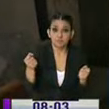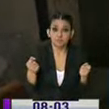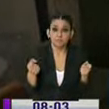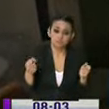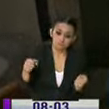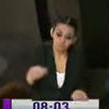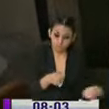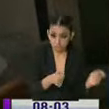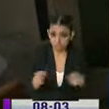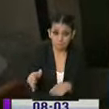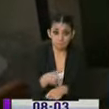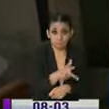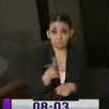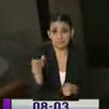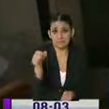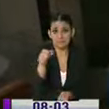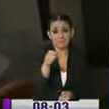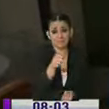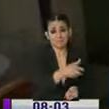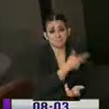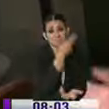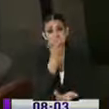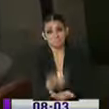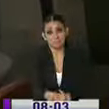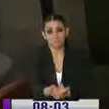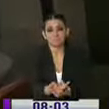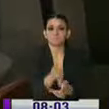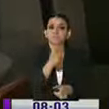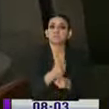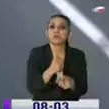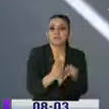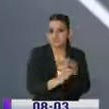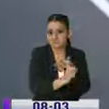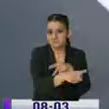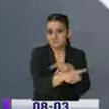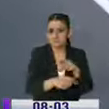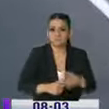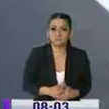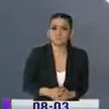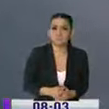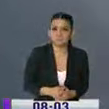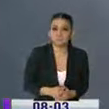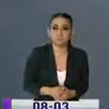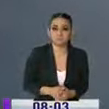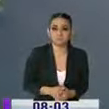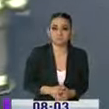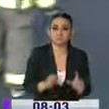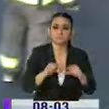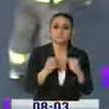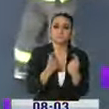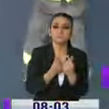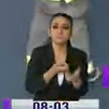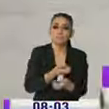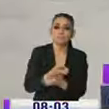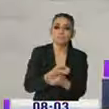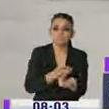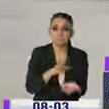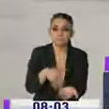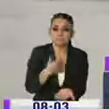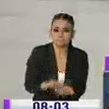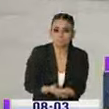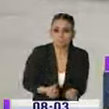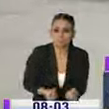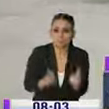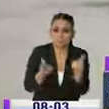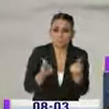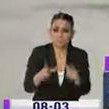pudo virar el volante y le ganó el peso de la caja. Y se viró. Inmediatamente al lugar llegaron miembros del cuerpo de bomberos,